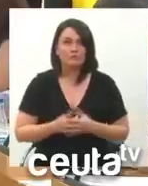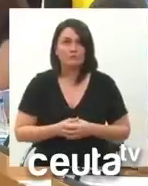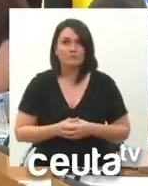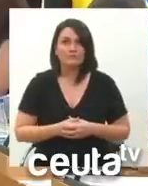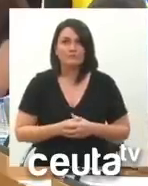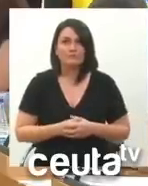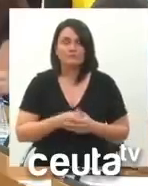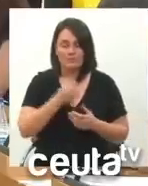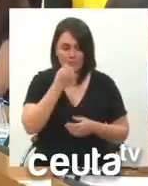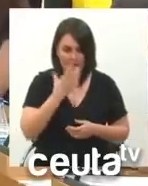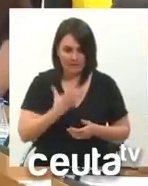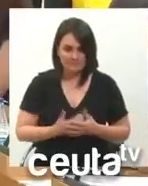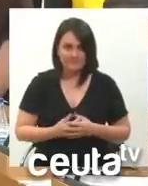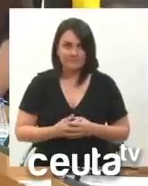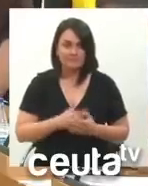Bueno,